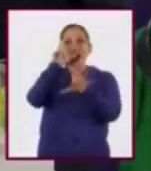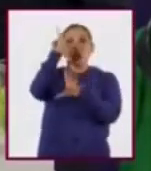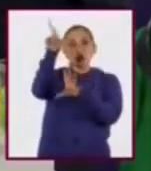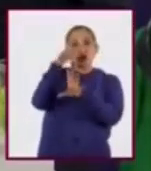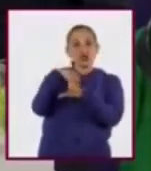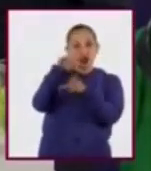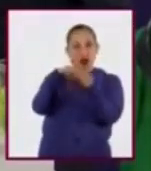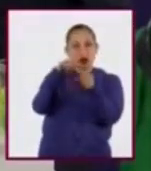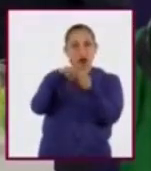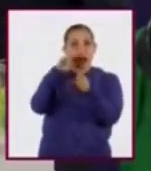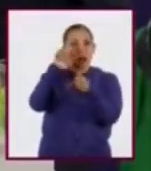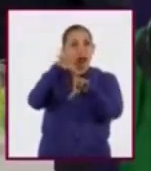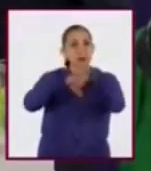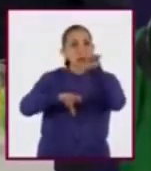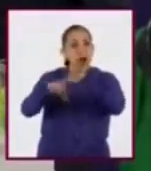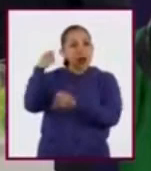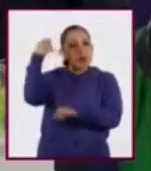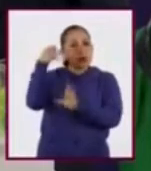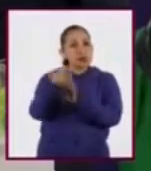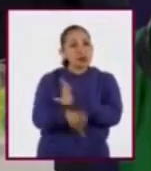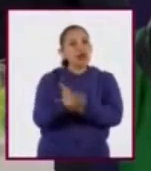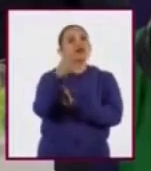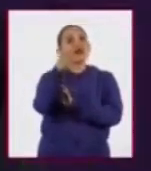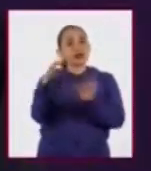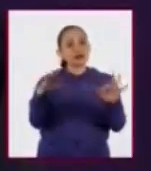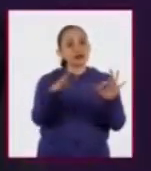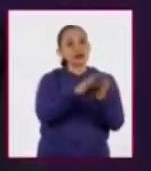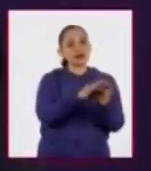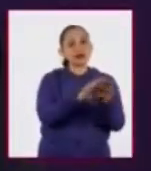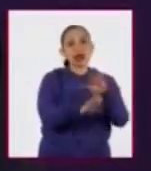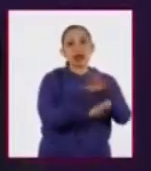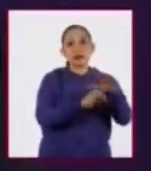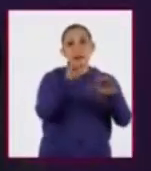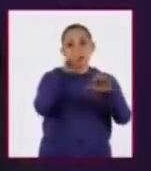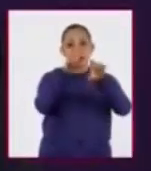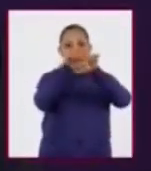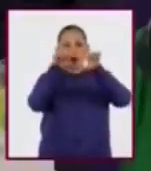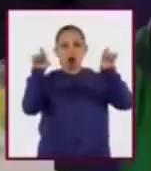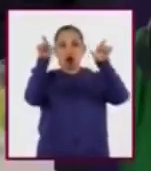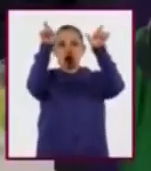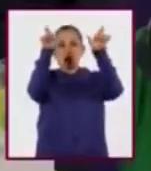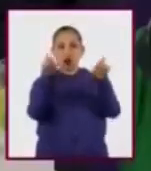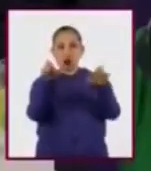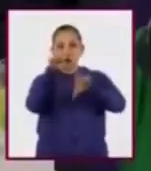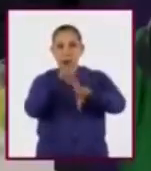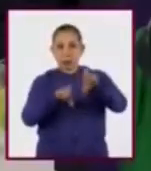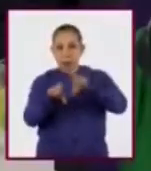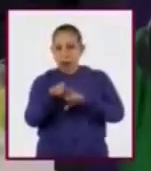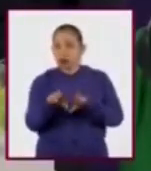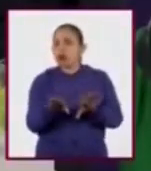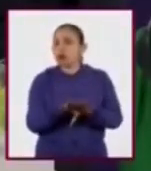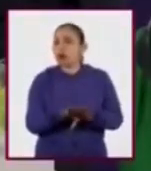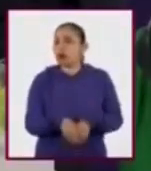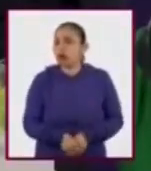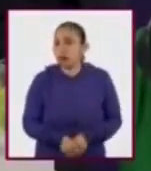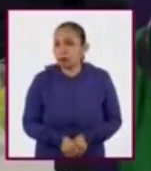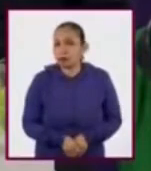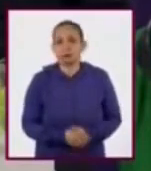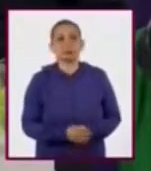involucra fenómenos químicos que tienen que ver con los elementos de la tabla periódica? ¿Cómo es esto